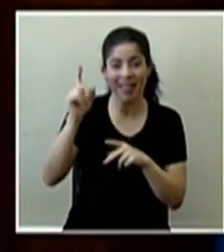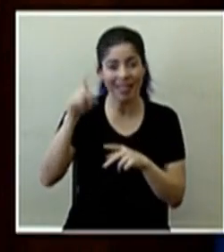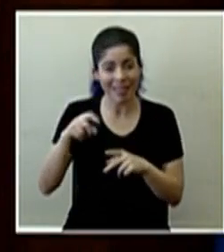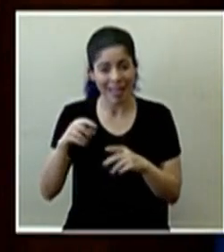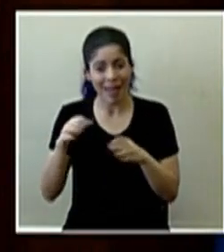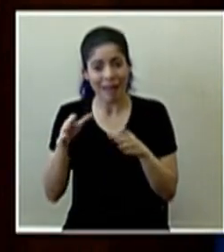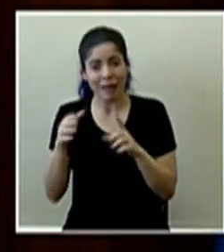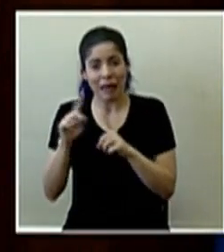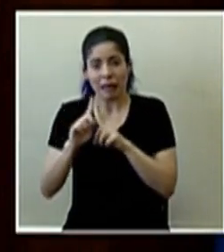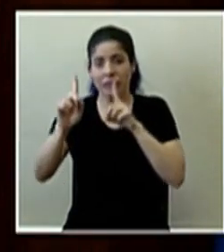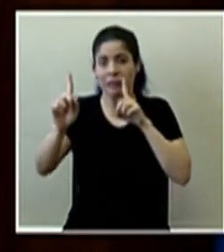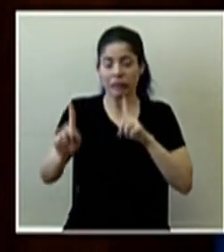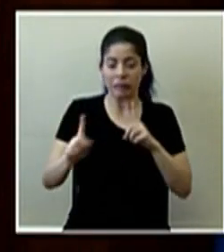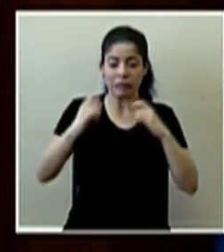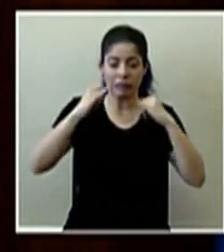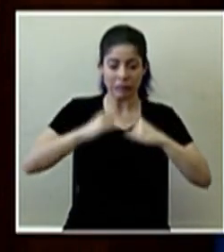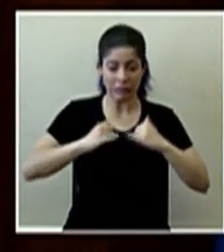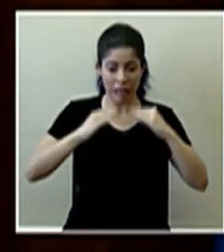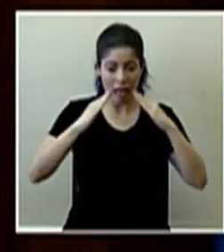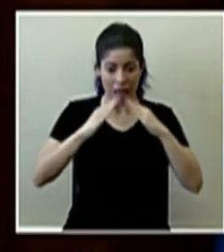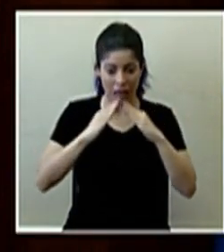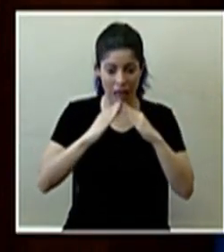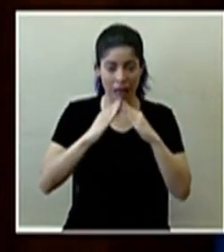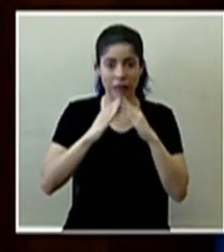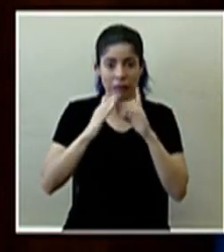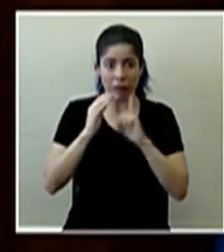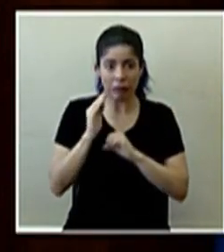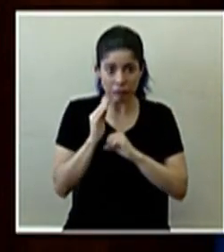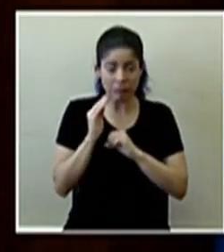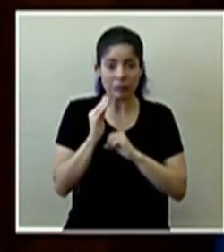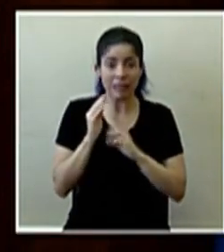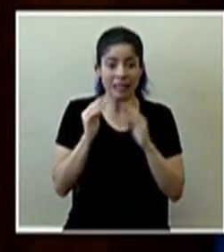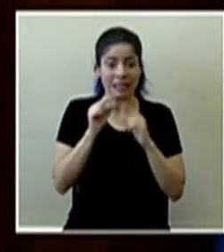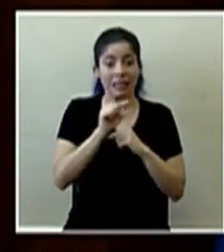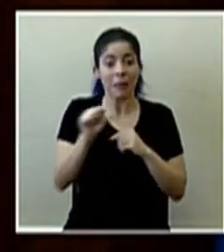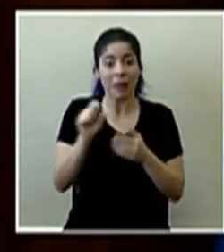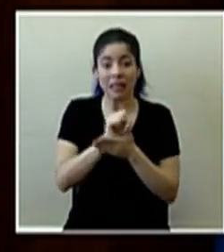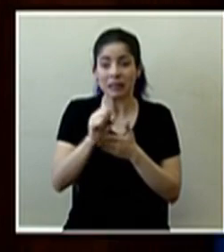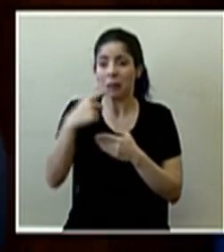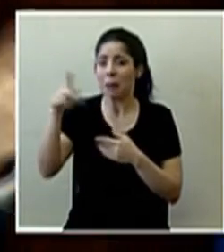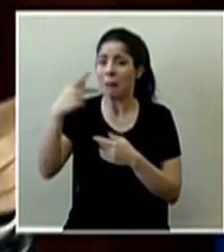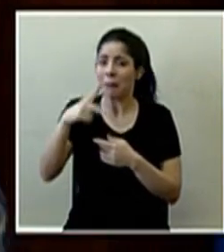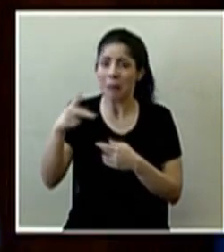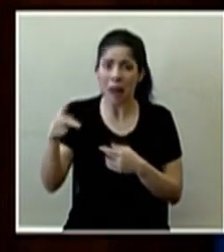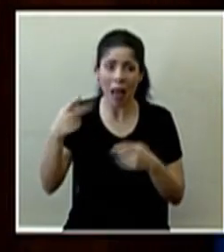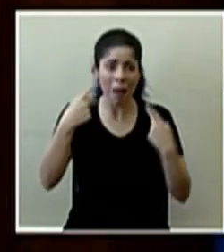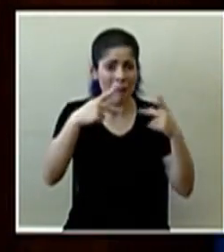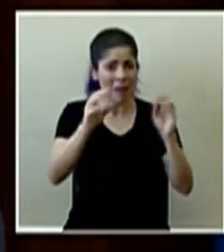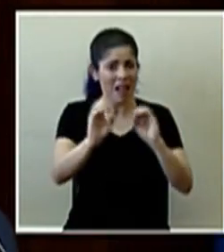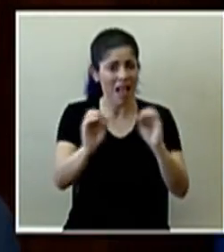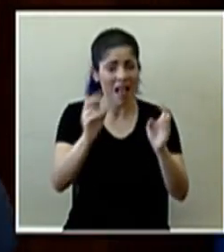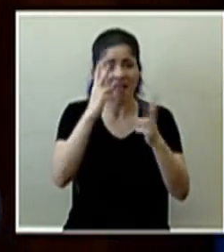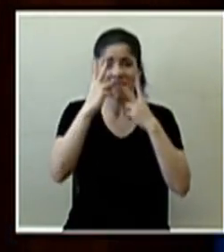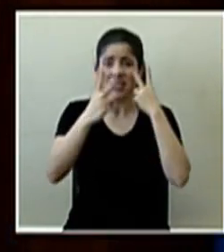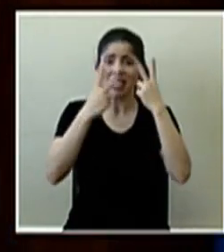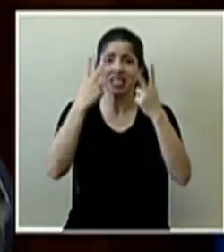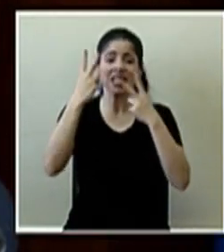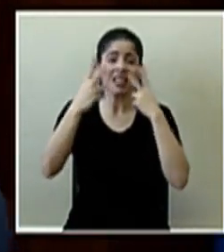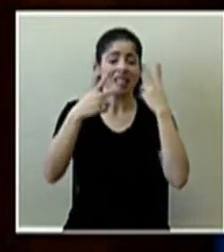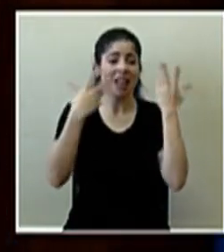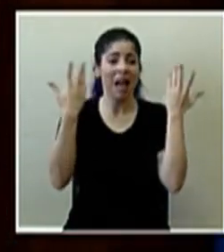aislarnos socialmente, quedarnos en casa, que en esta Semana Santa no estemos en la playa, no estemos paseando, no estemos visitando